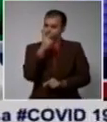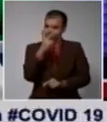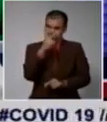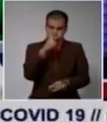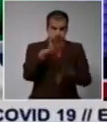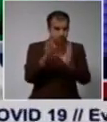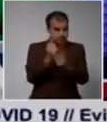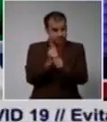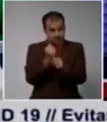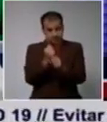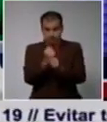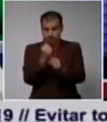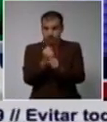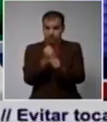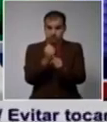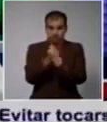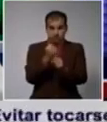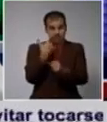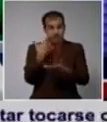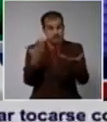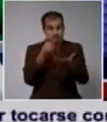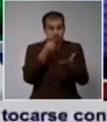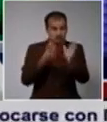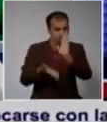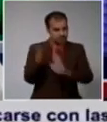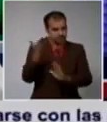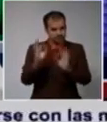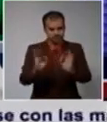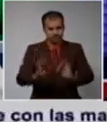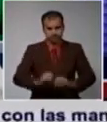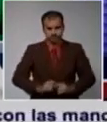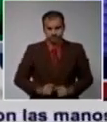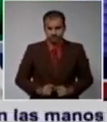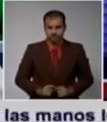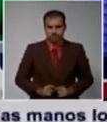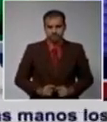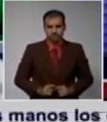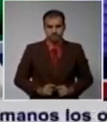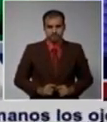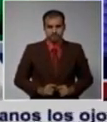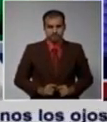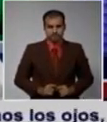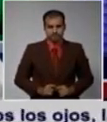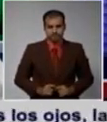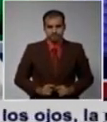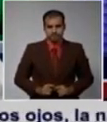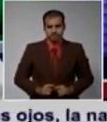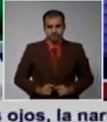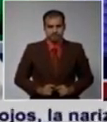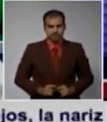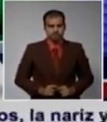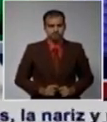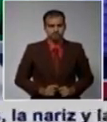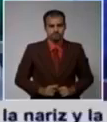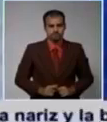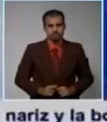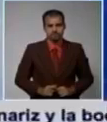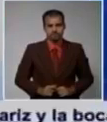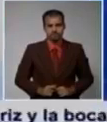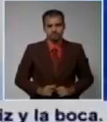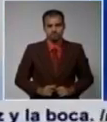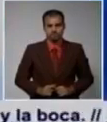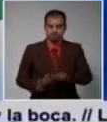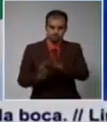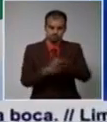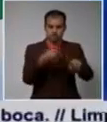trabajando intensamente para que realmente se logre su recuperación. De 20 a 39 años de